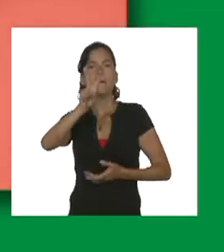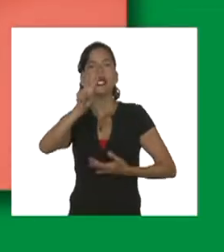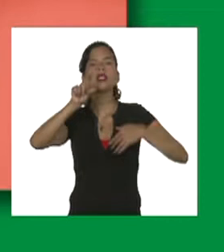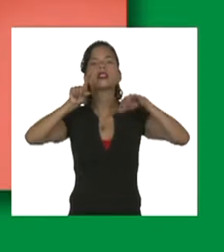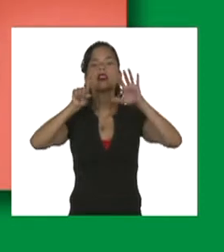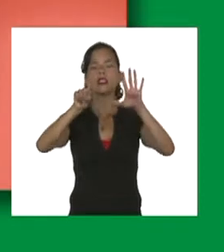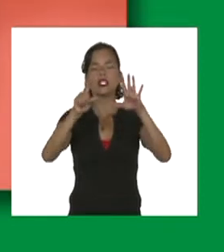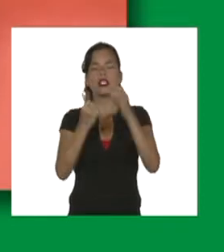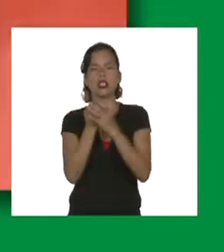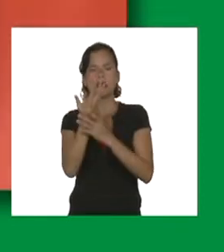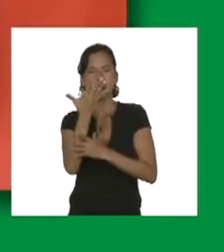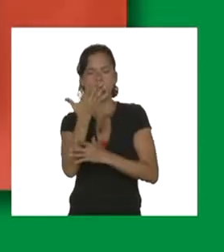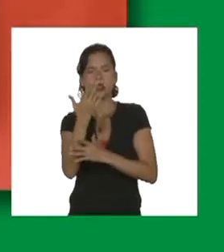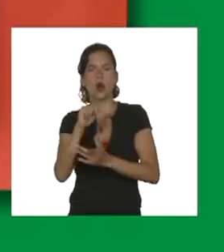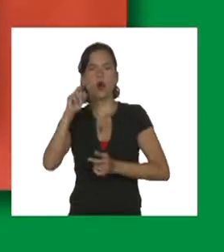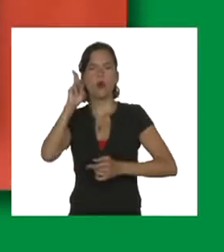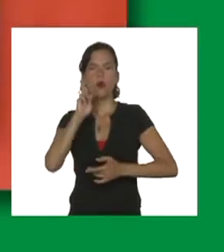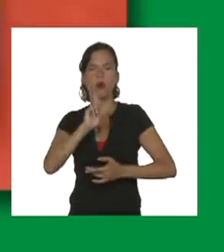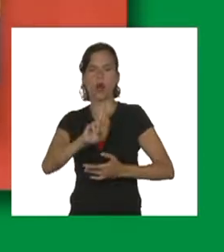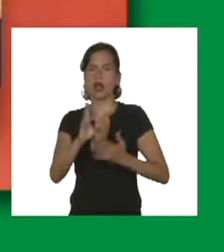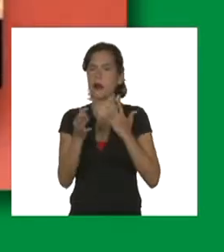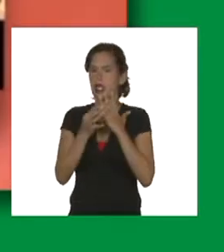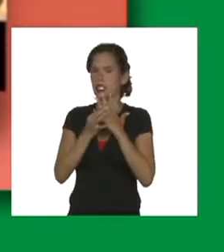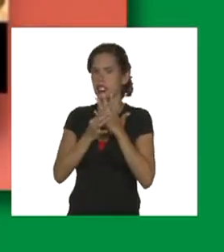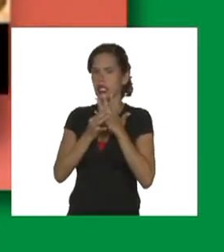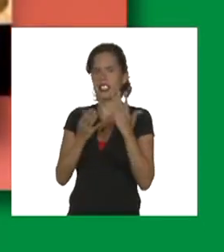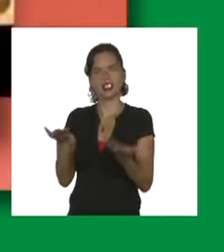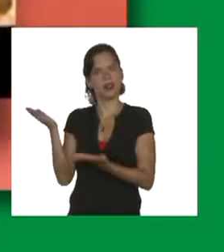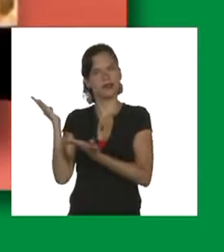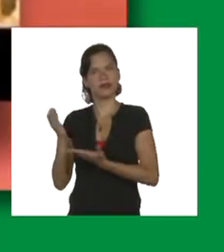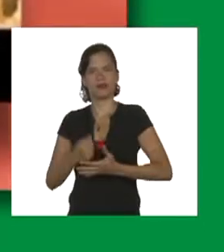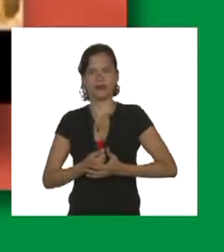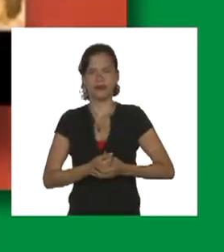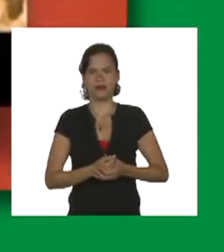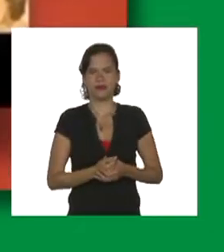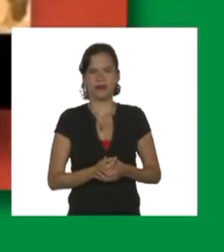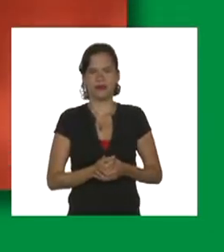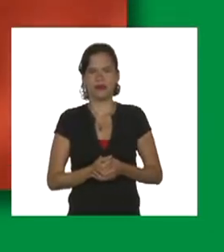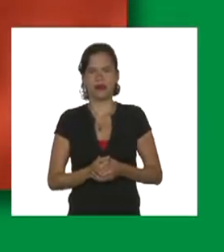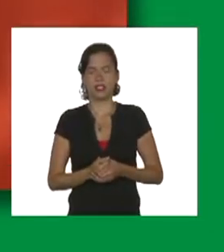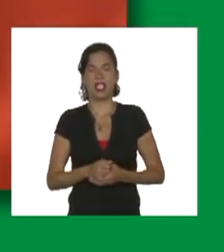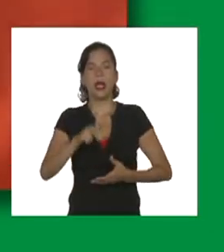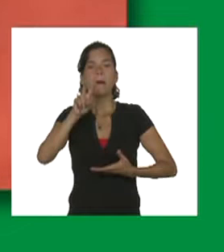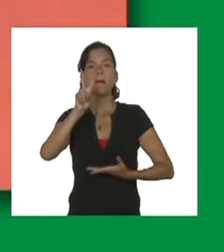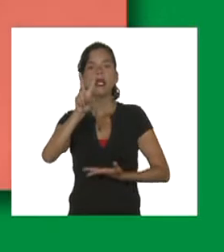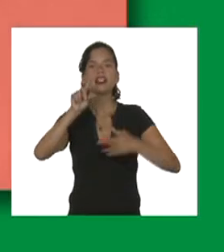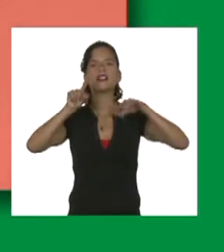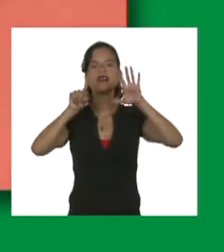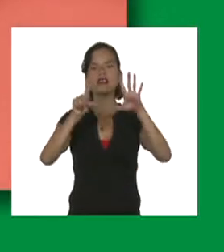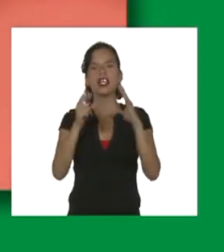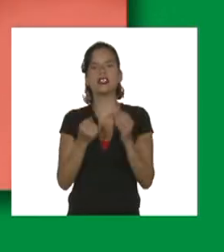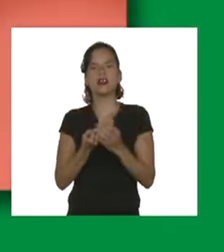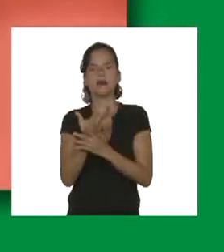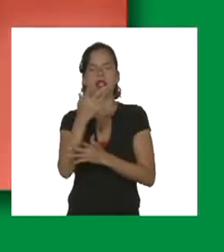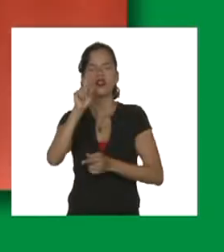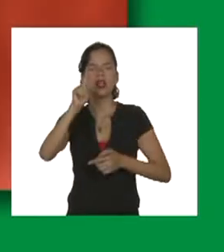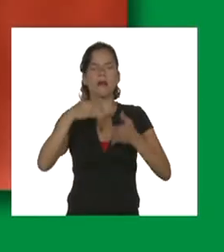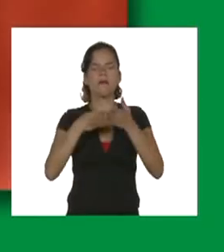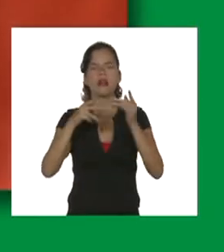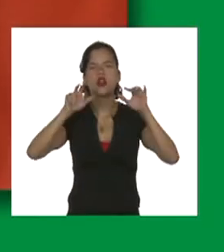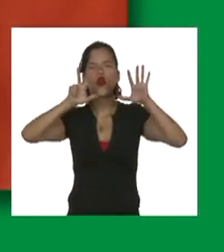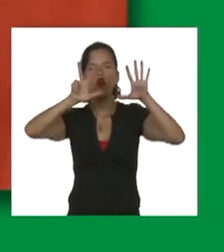El 26 de mayo, Simón Bolívar contrae matrimonio con María Teresa Rodríguez del Toro y Alaiza. El 26 de mayo de